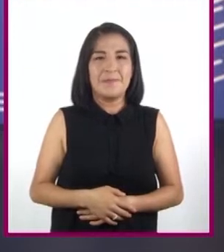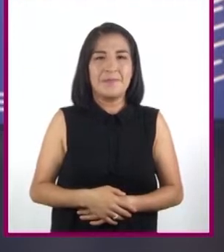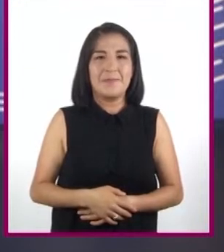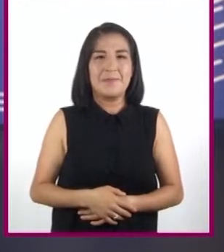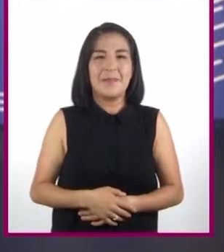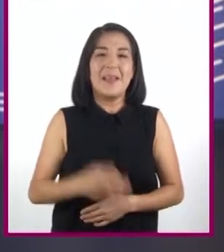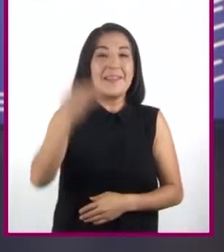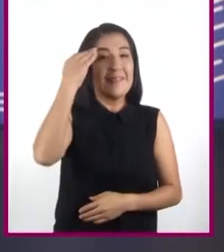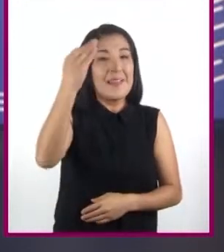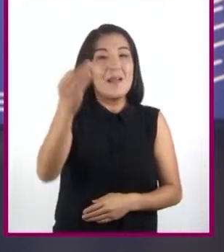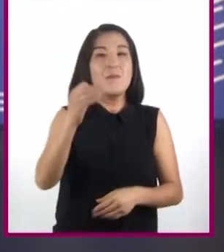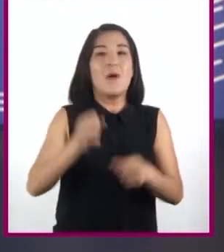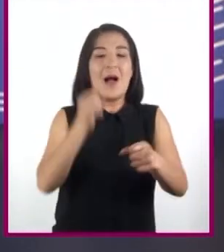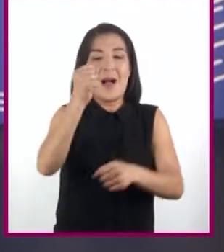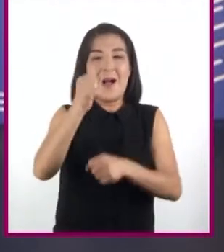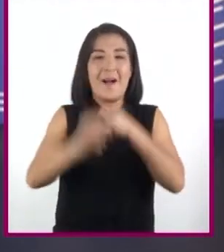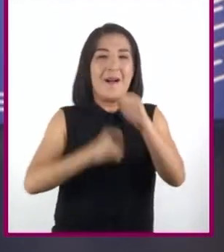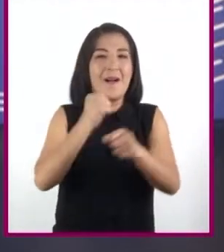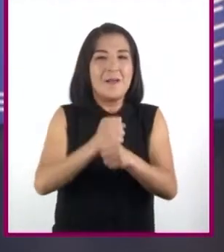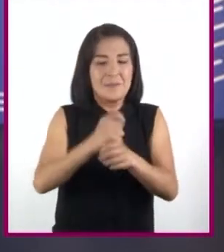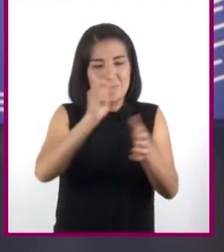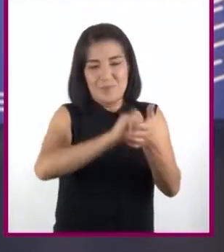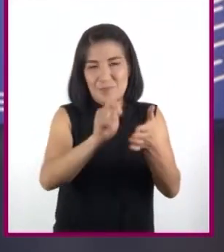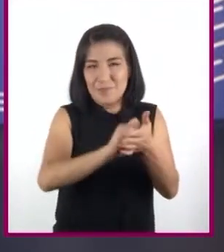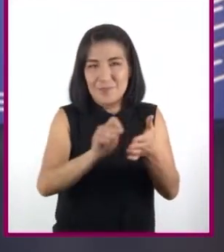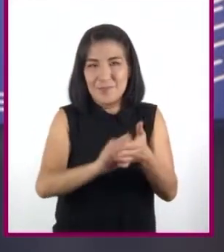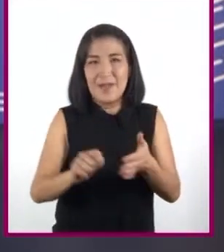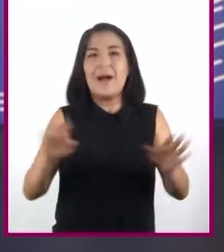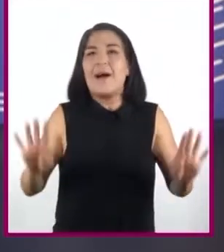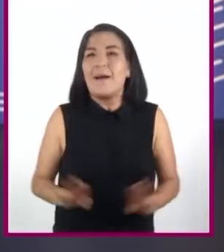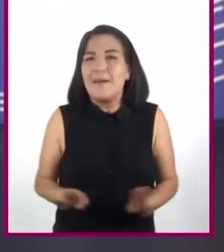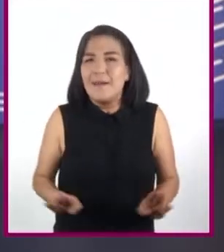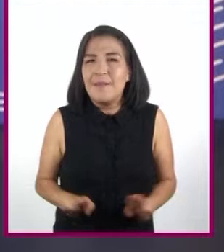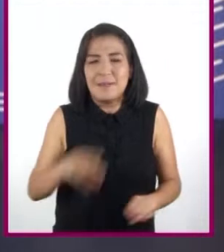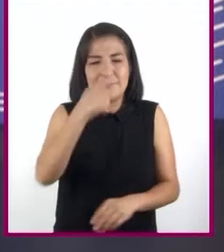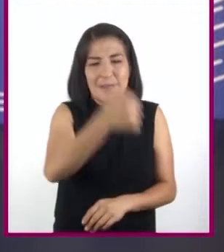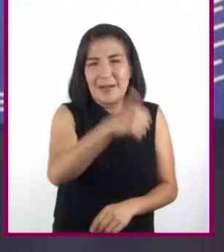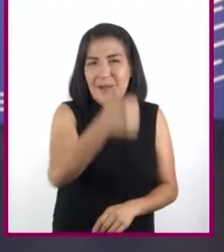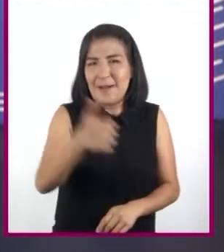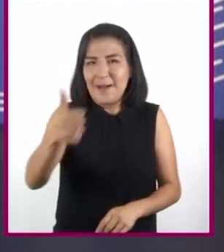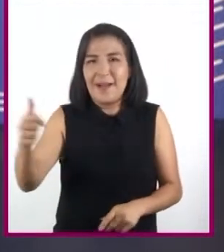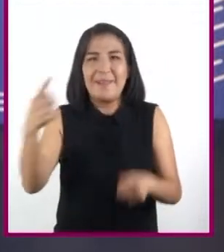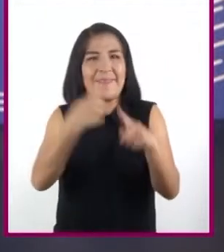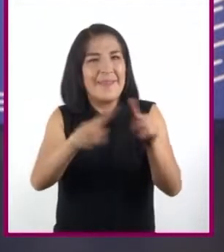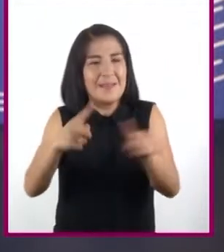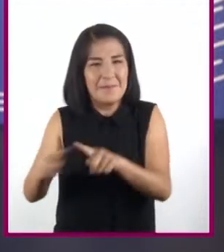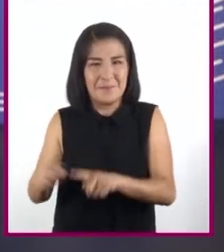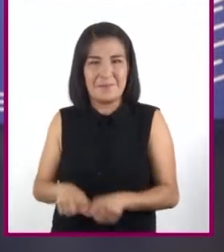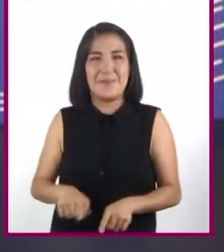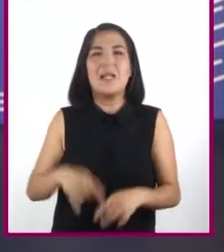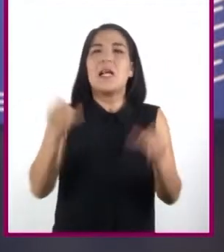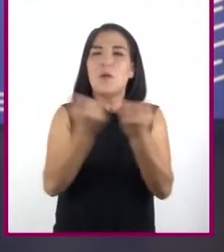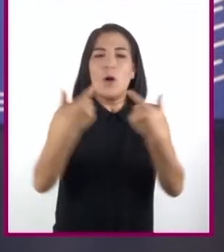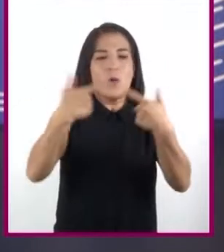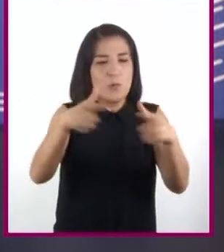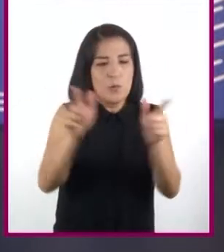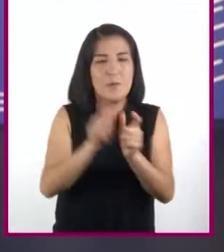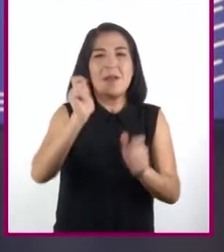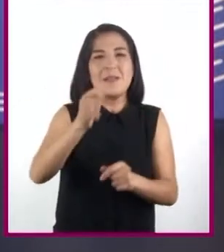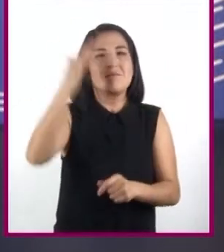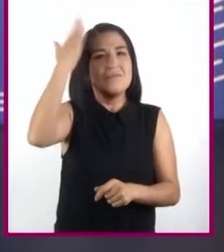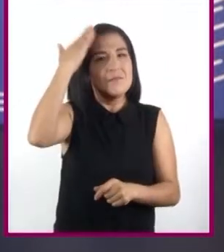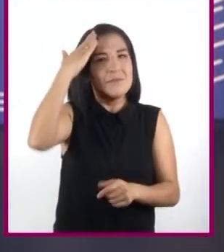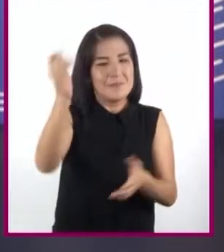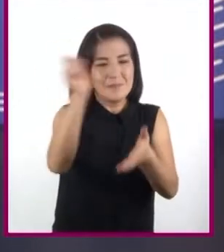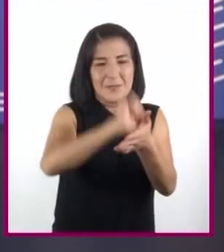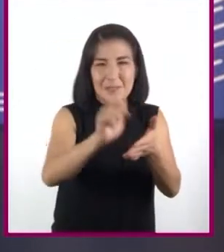se escribieron, características y criterios similares entre ellos, además de un grupo de autores que los